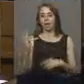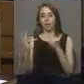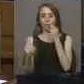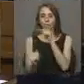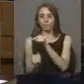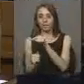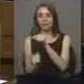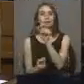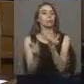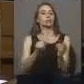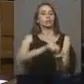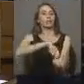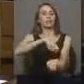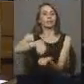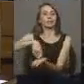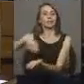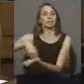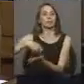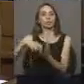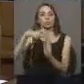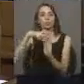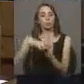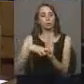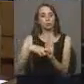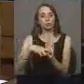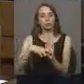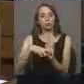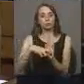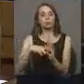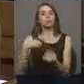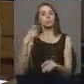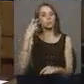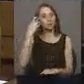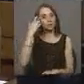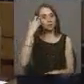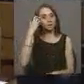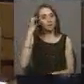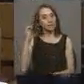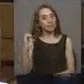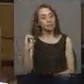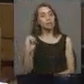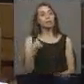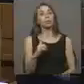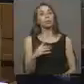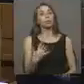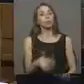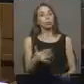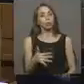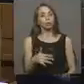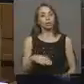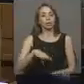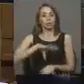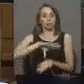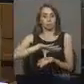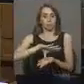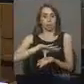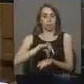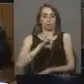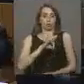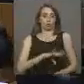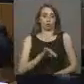y a todas las personas que suscriben este proyecto, porque creo que es muy importante para un país como el nuestro